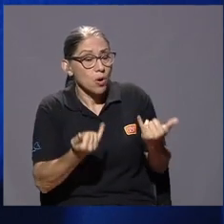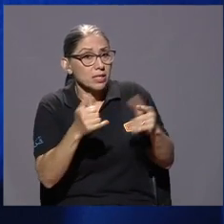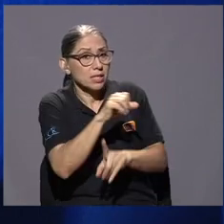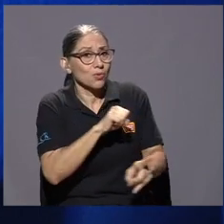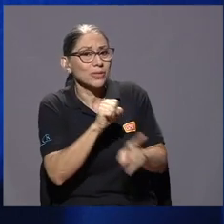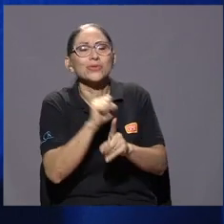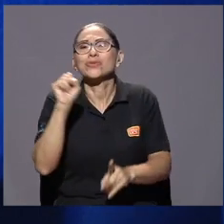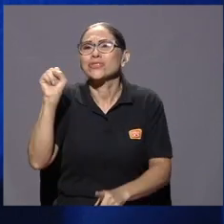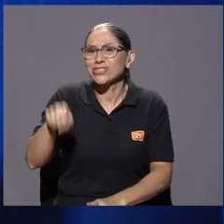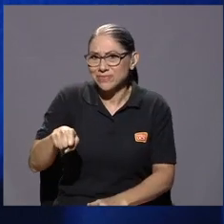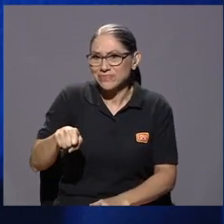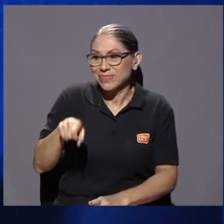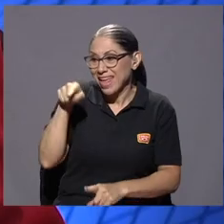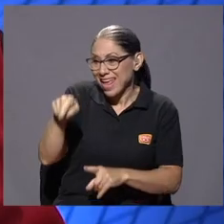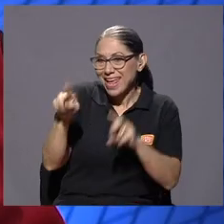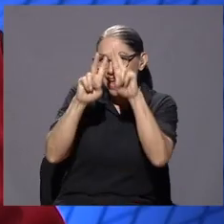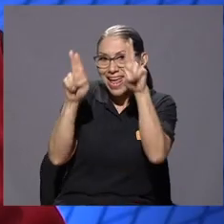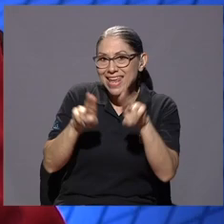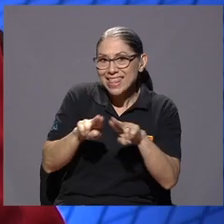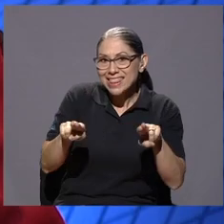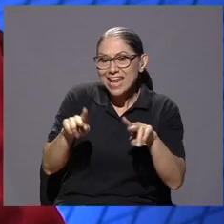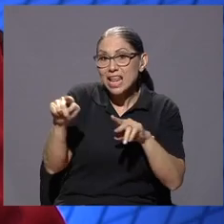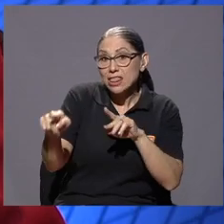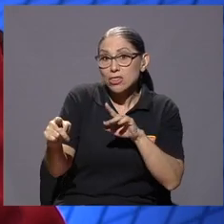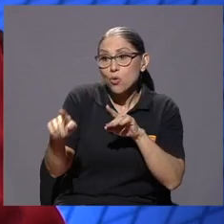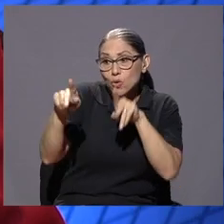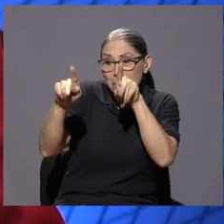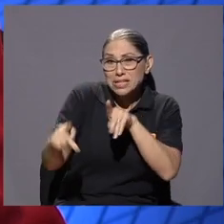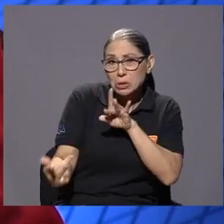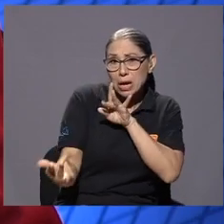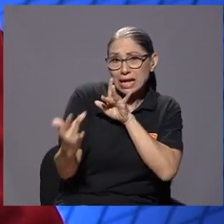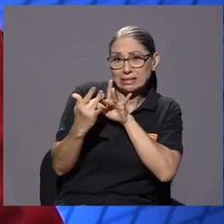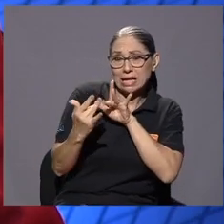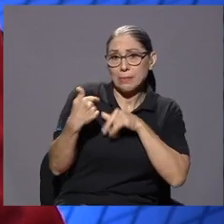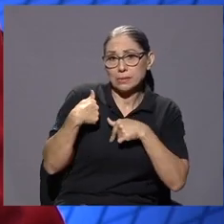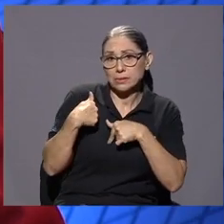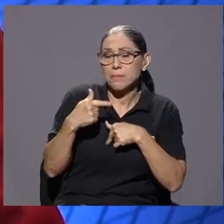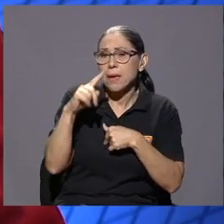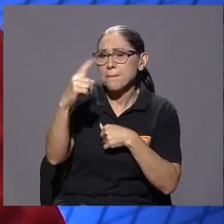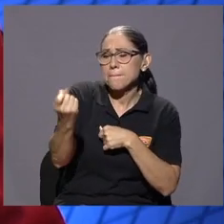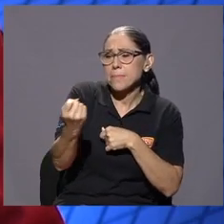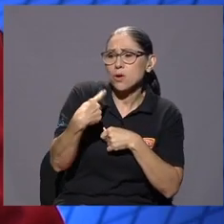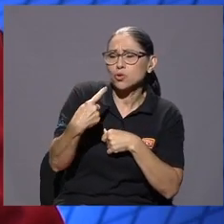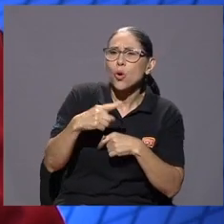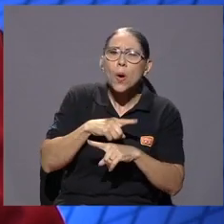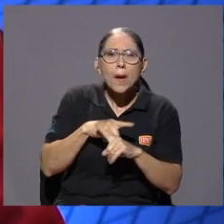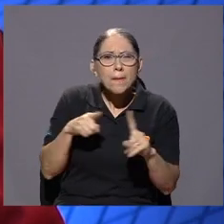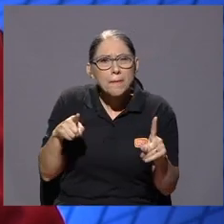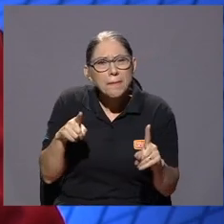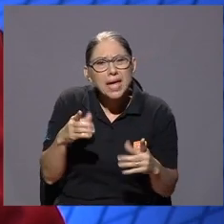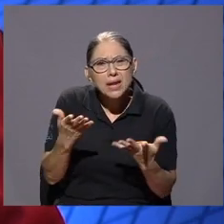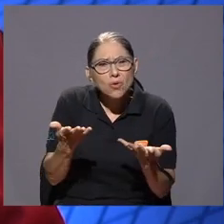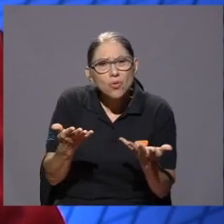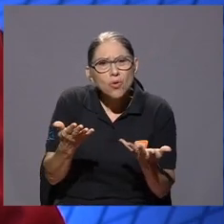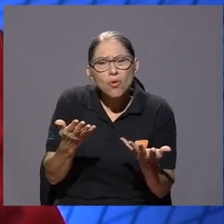redes sociales me preguntaba una persona y me llamó mucho la atención: Arabella, pero es que la falta de